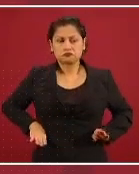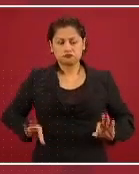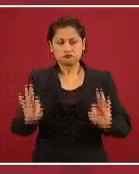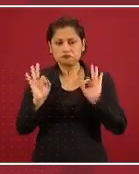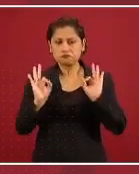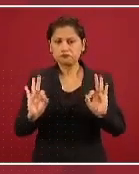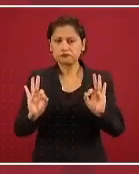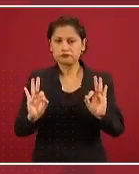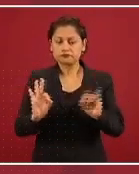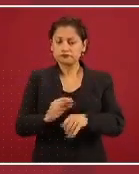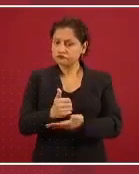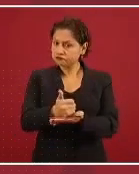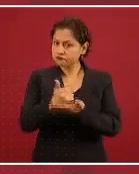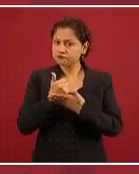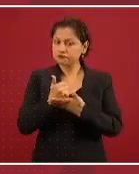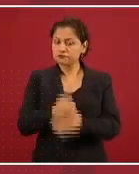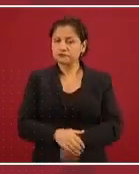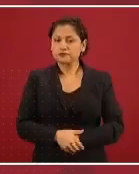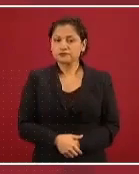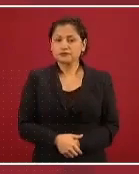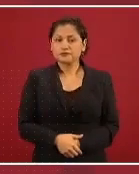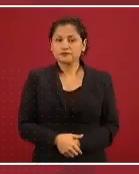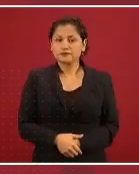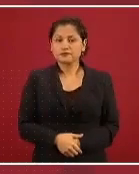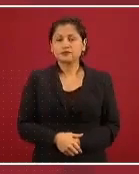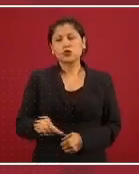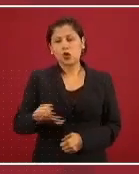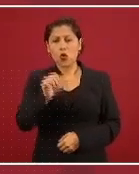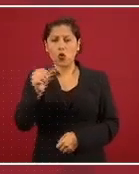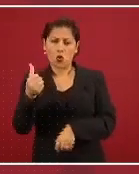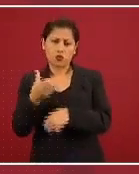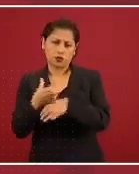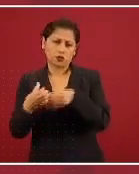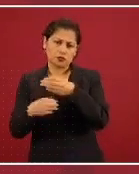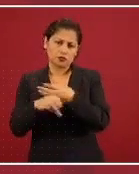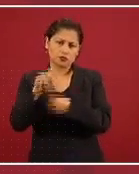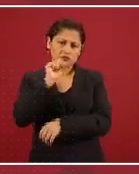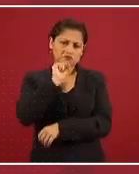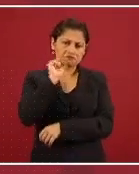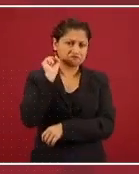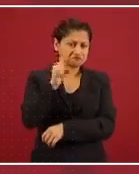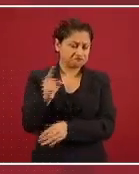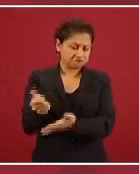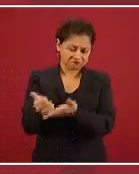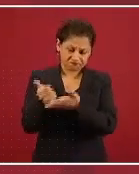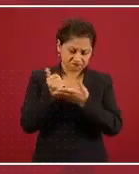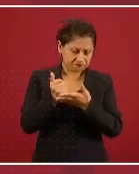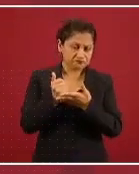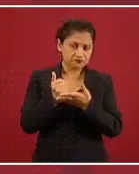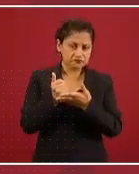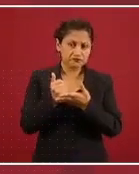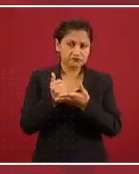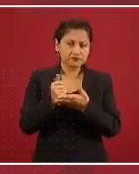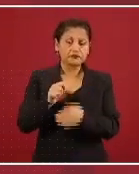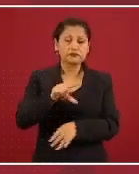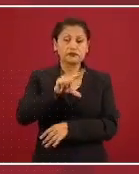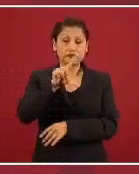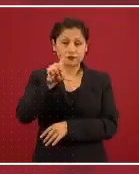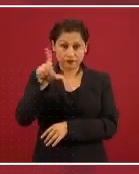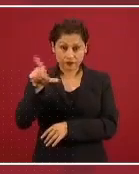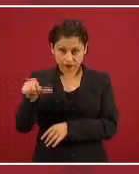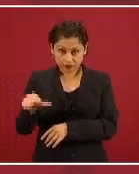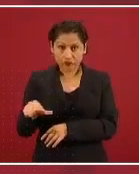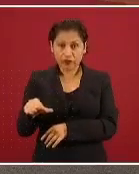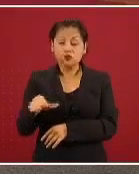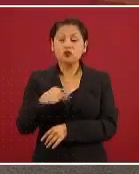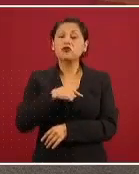y por otros factores que ya en su momento los